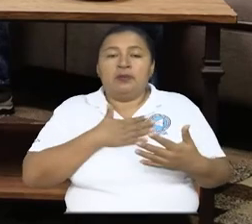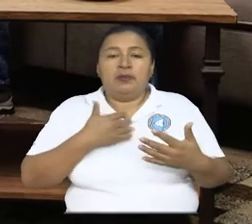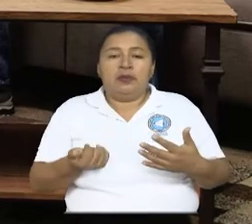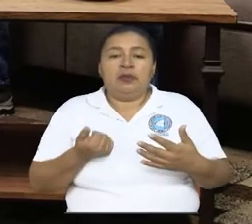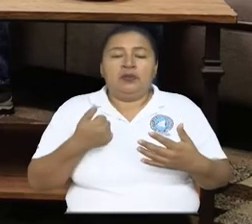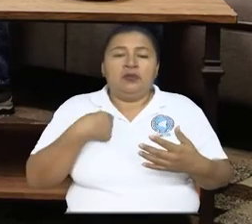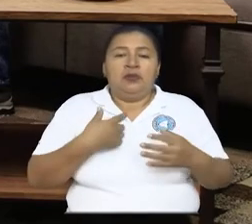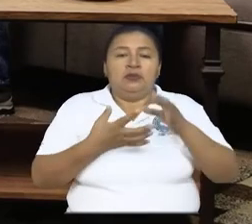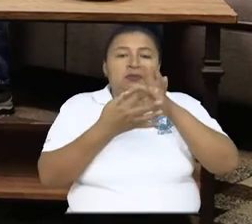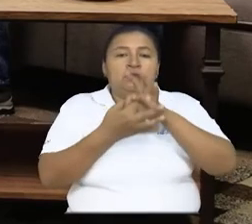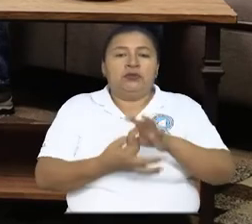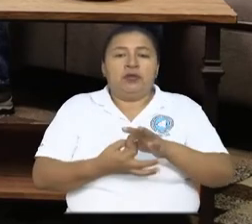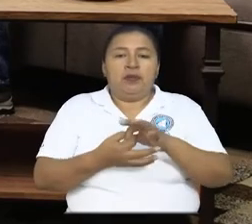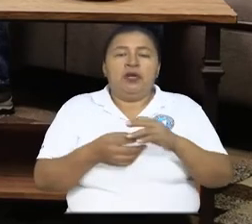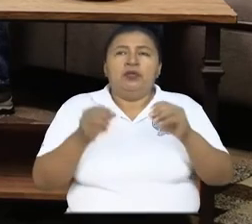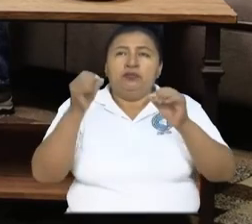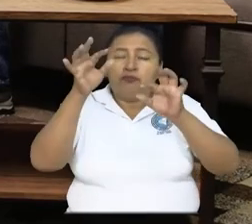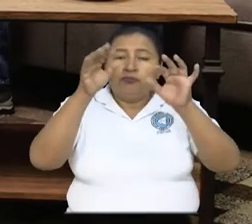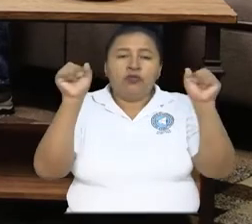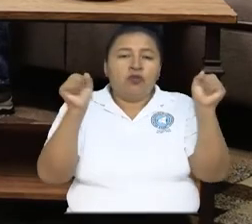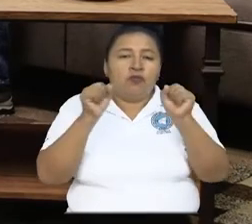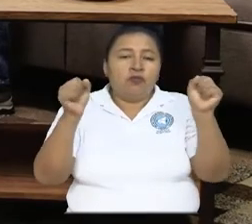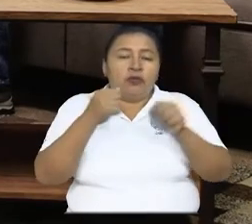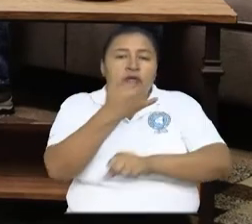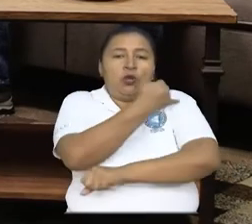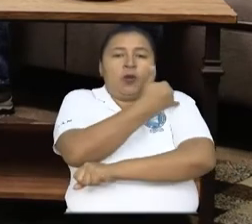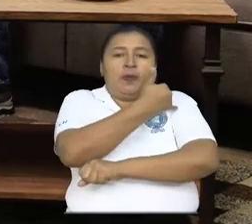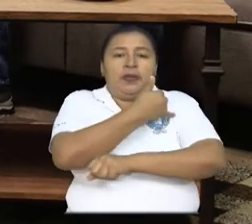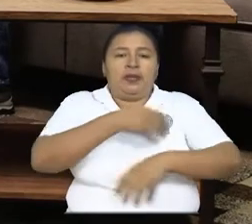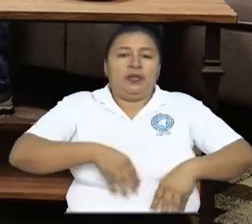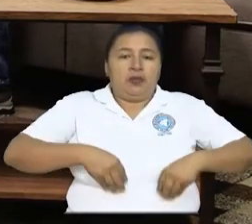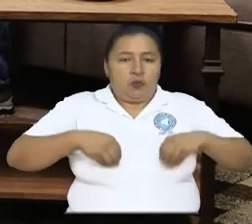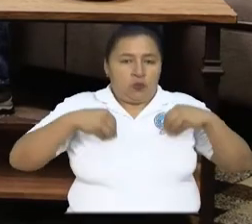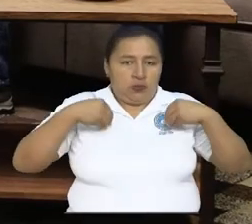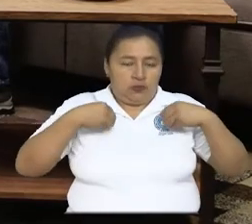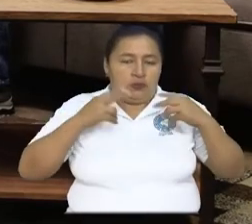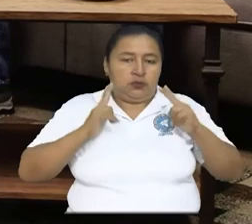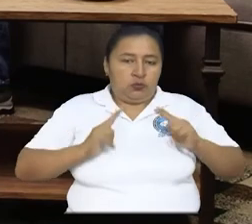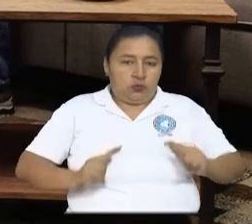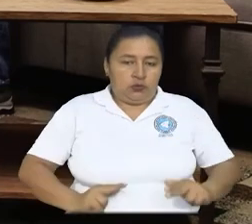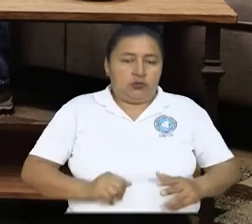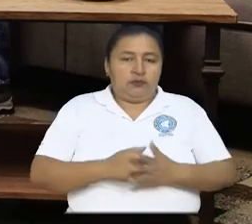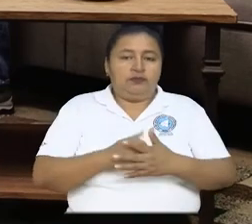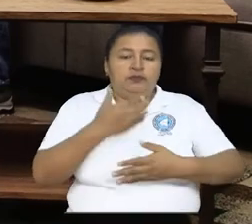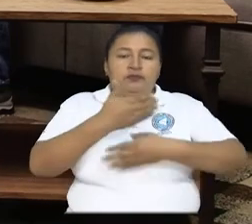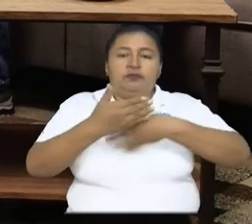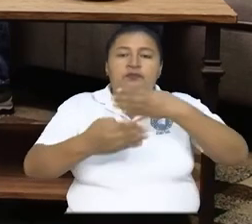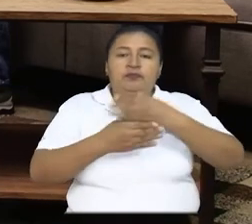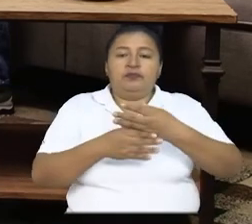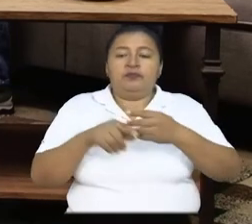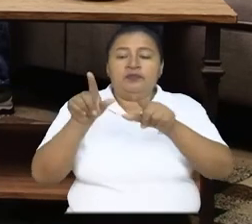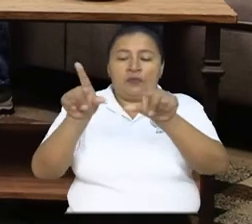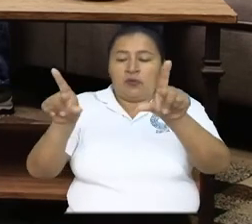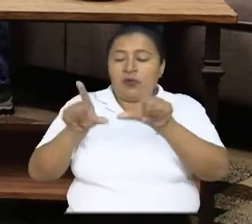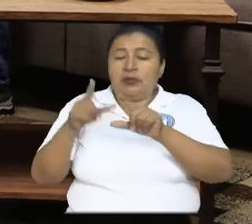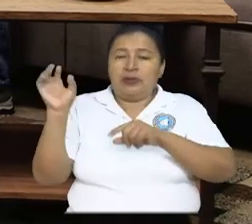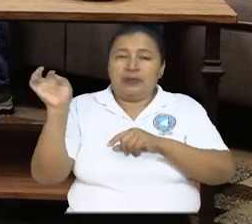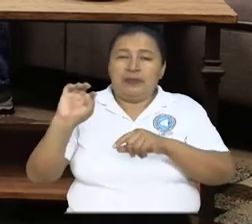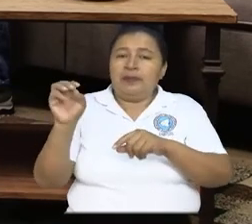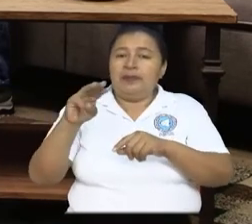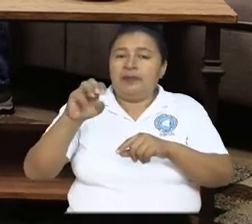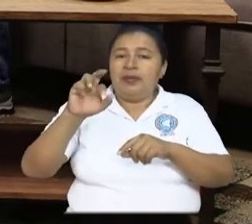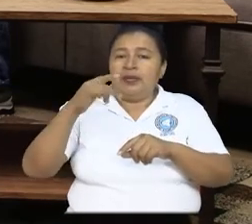de climatización de quirófanos del hospital de juigalpa de chontales la construcción de la emergencia de la